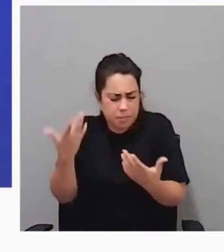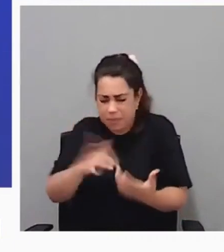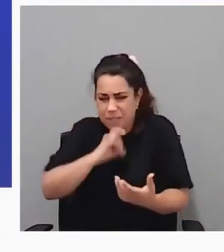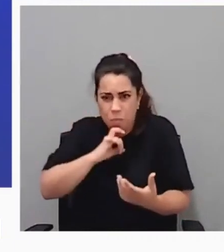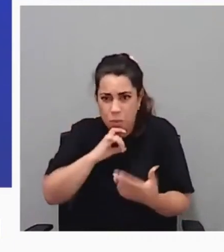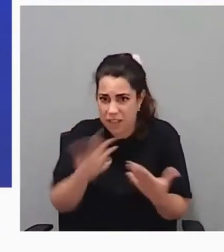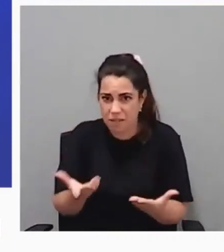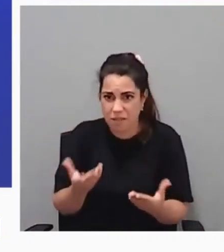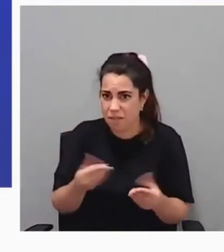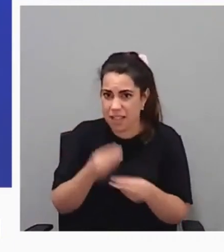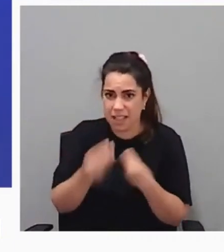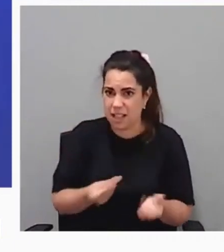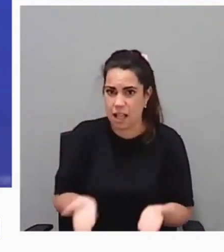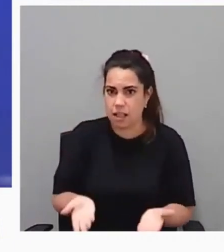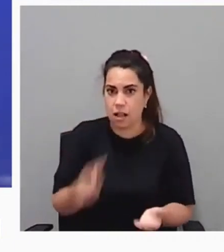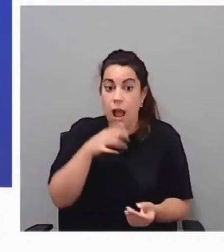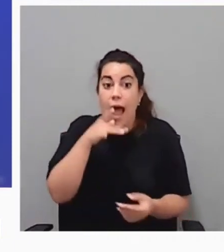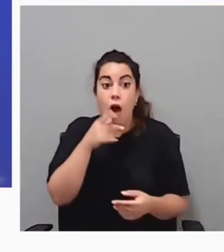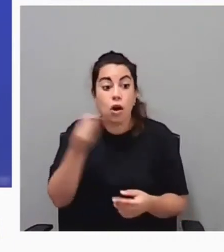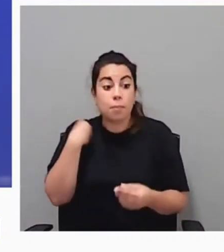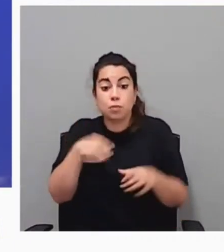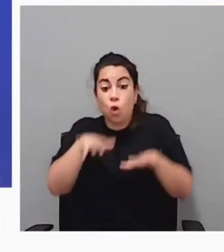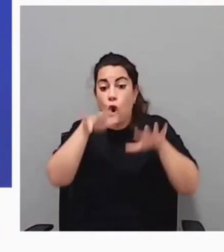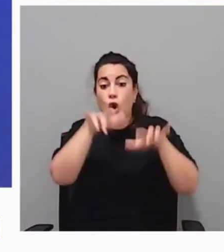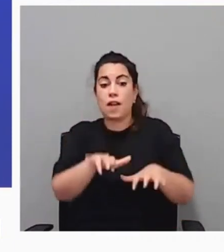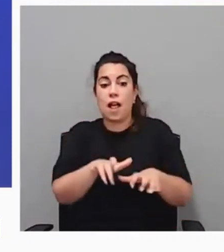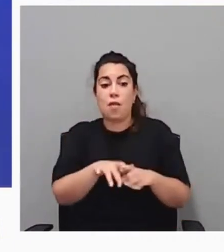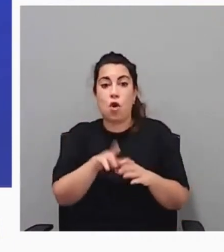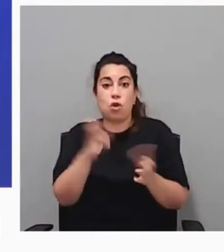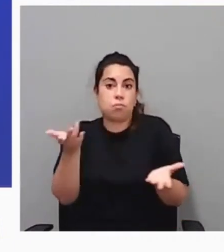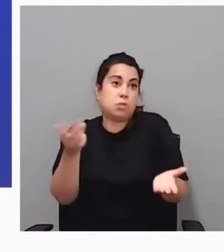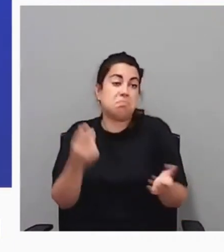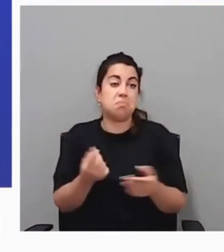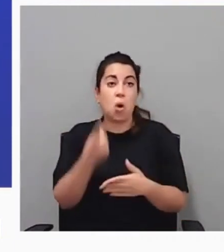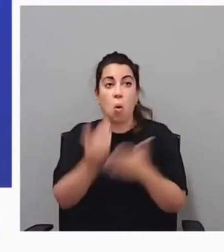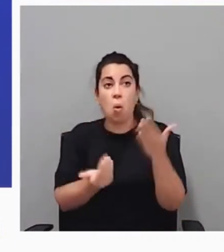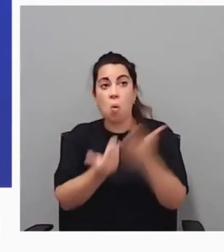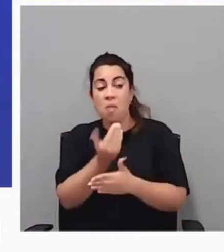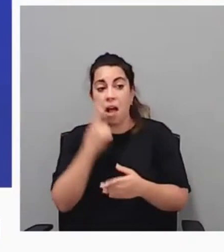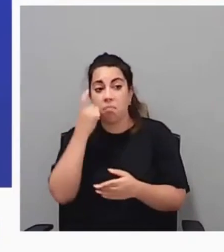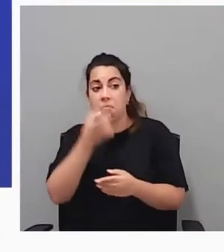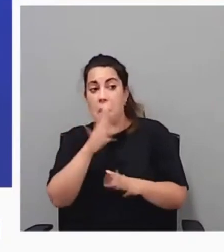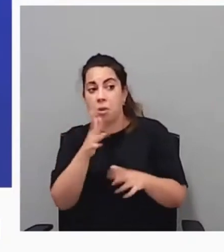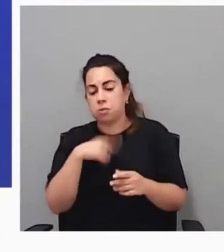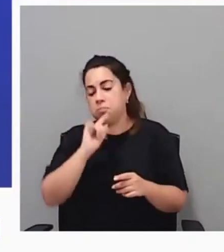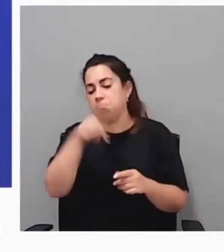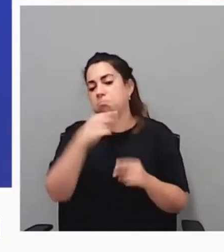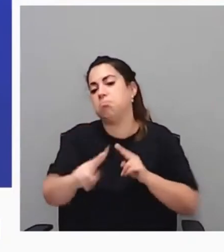manera de que un ordenador te lo puede decir en a lo mejor un día de computación, a lo mejor un poco más.